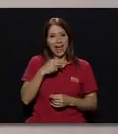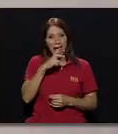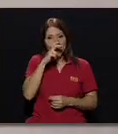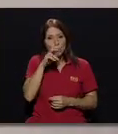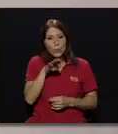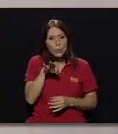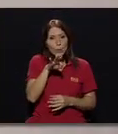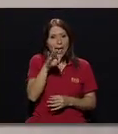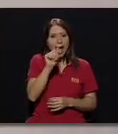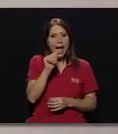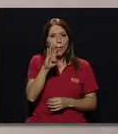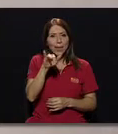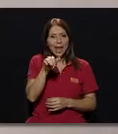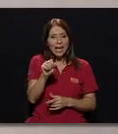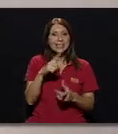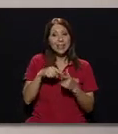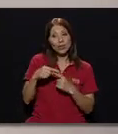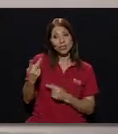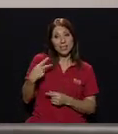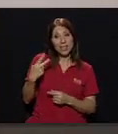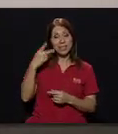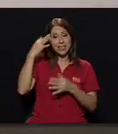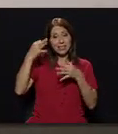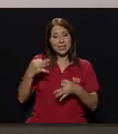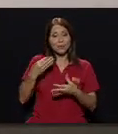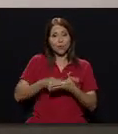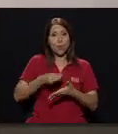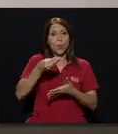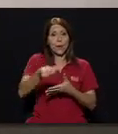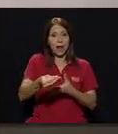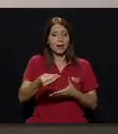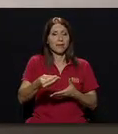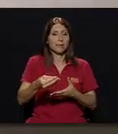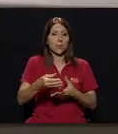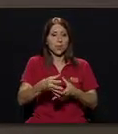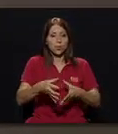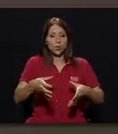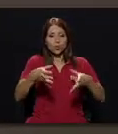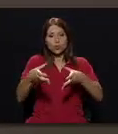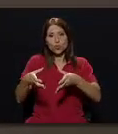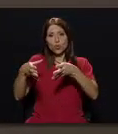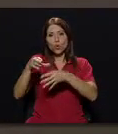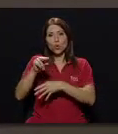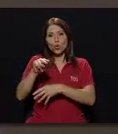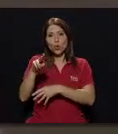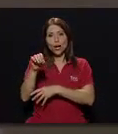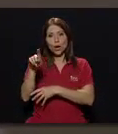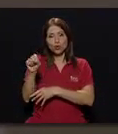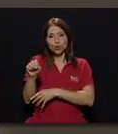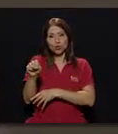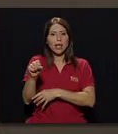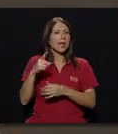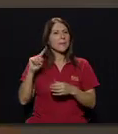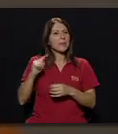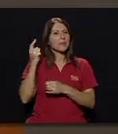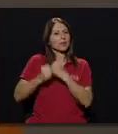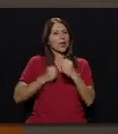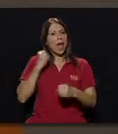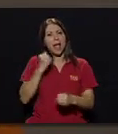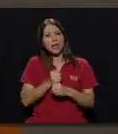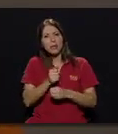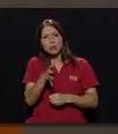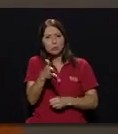abejas. Entonces decidimos comprar unos núcleos. Bueno, los primeros años mantuvimos por